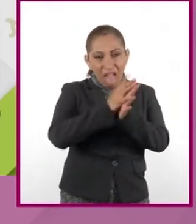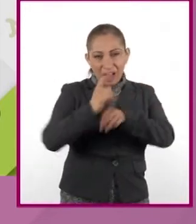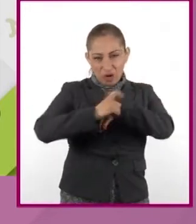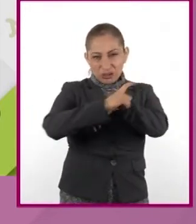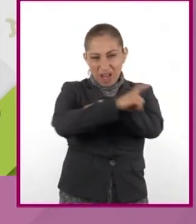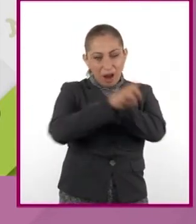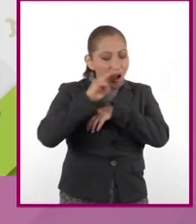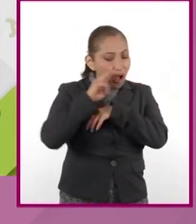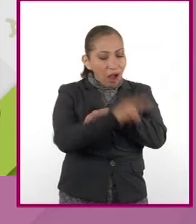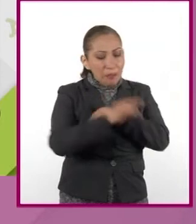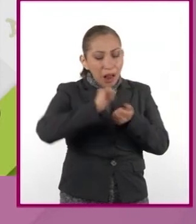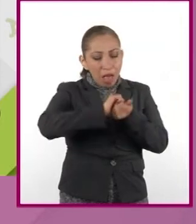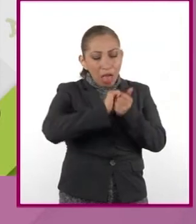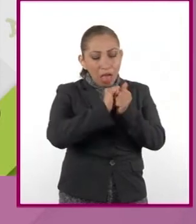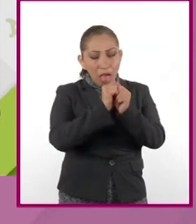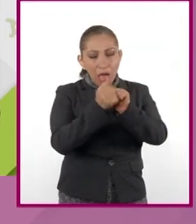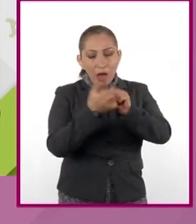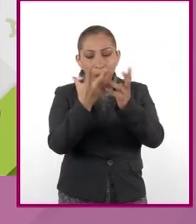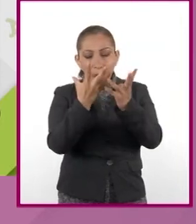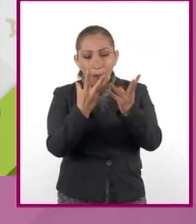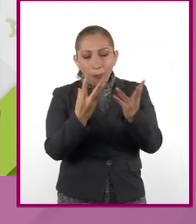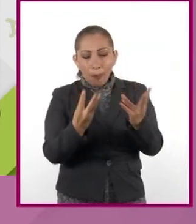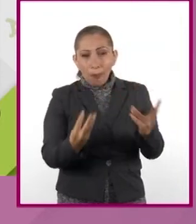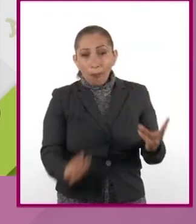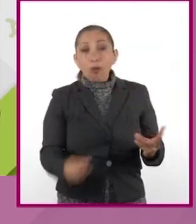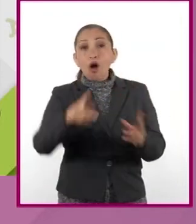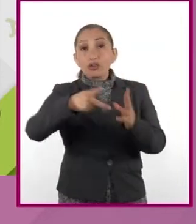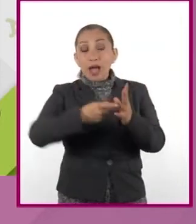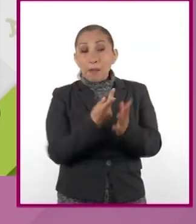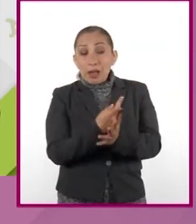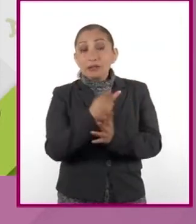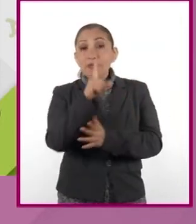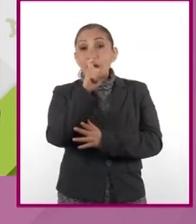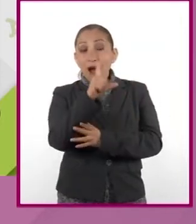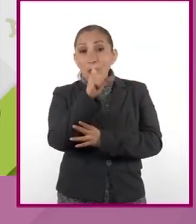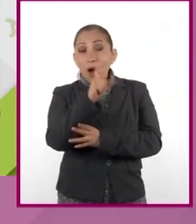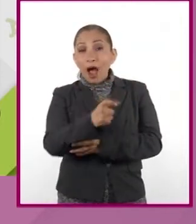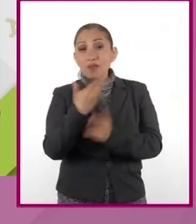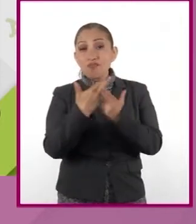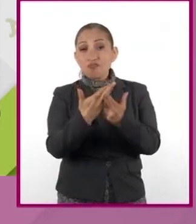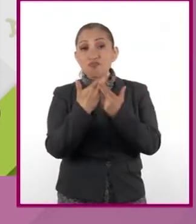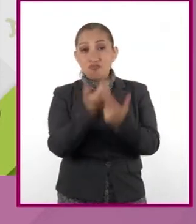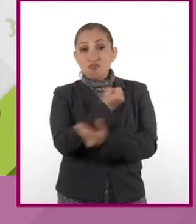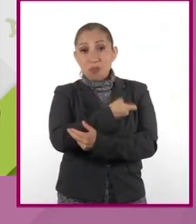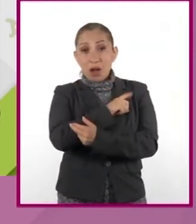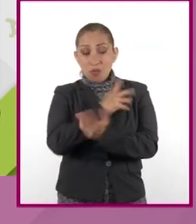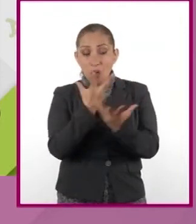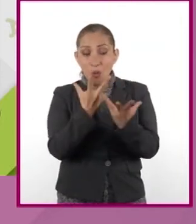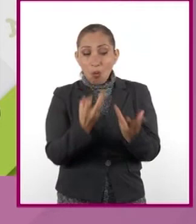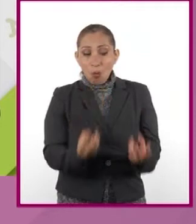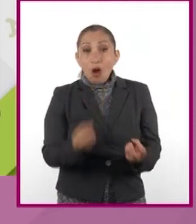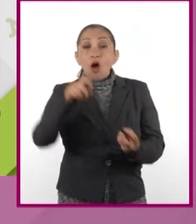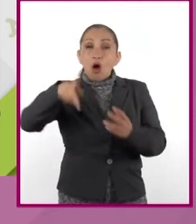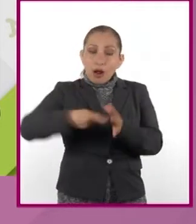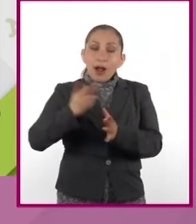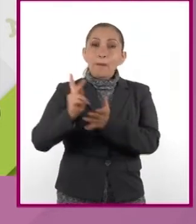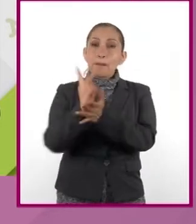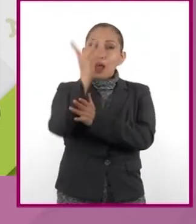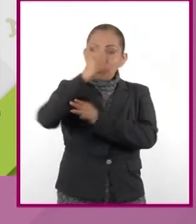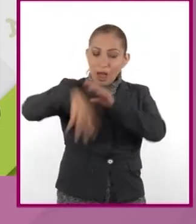nutrientes iniciales y agua que vuelven a absorber las raíces de las plantas. En este